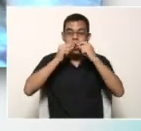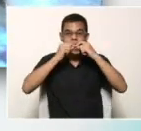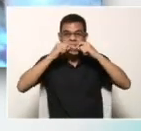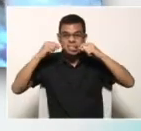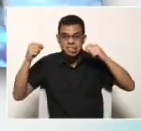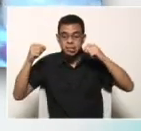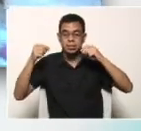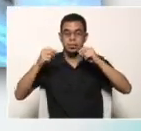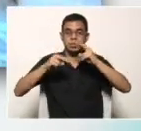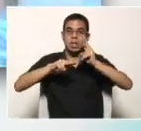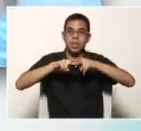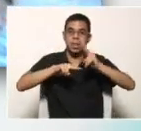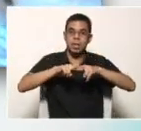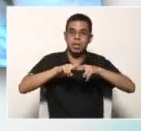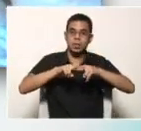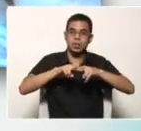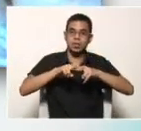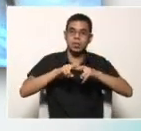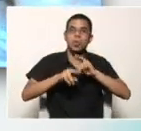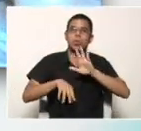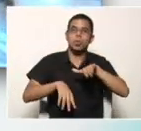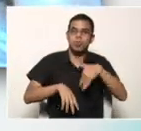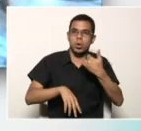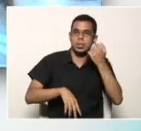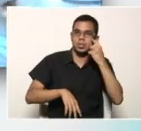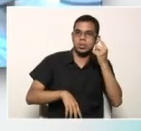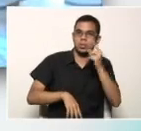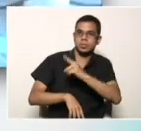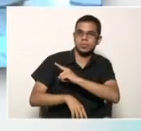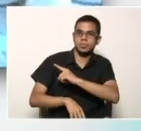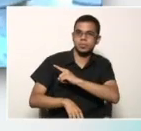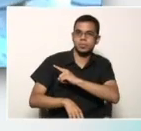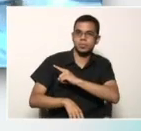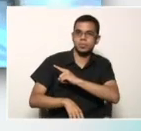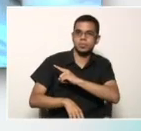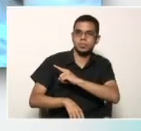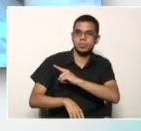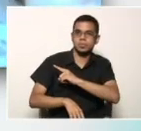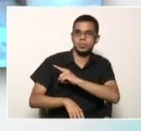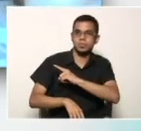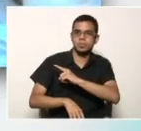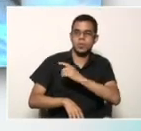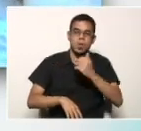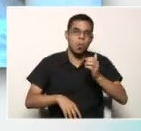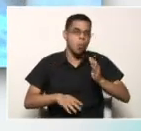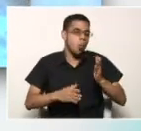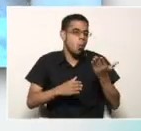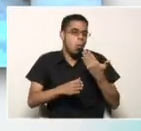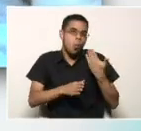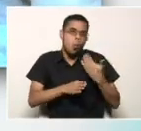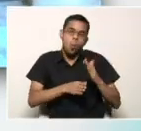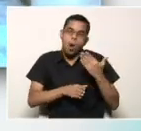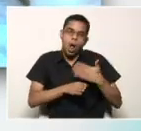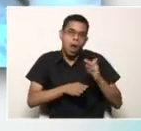negro, queremos usar estos adhesivos traslúcidos. Estos adhesivos que a veces son que si para un